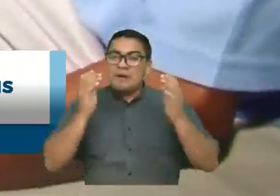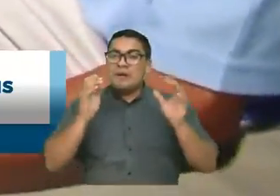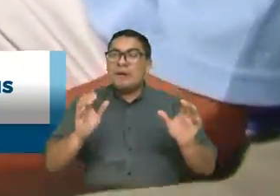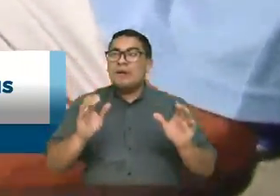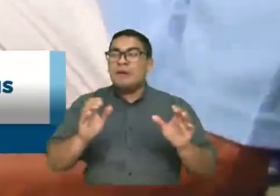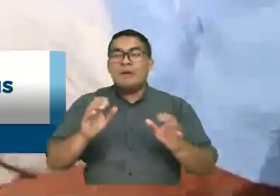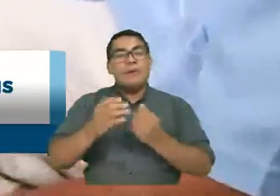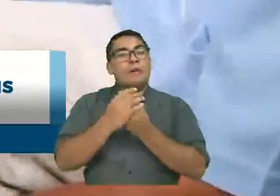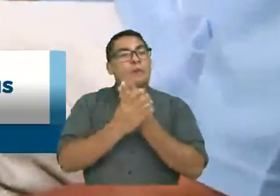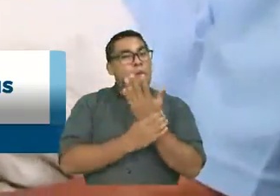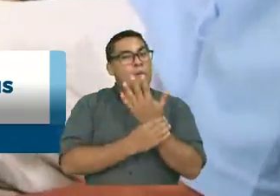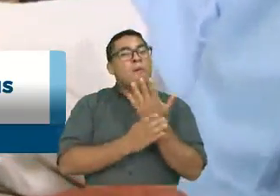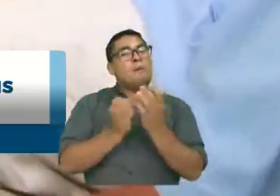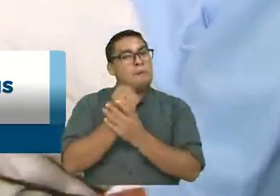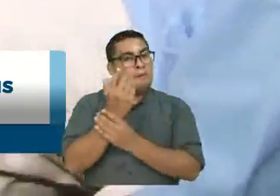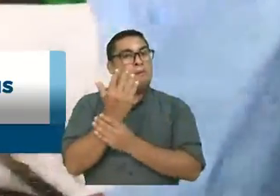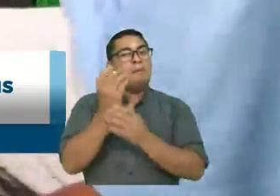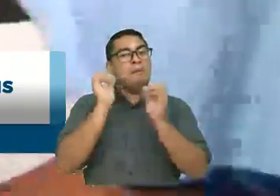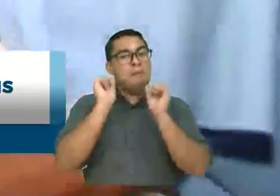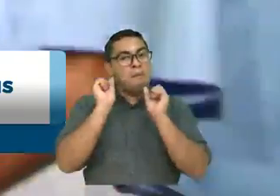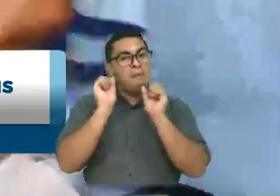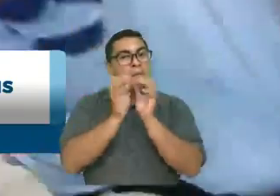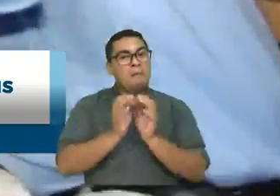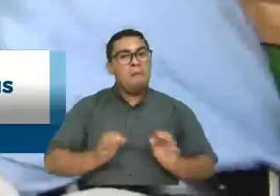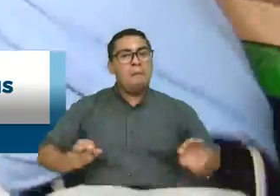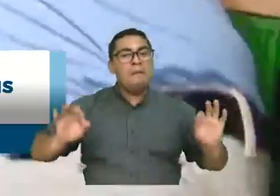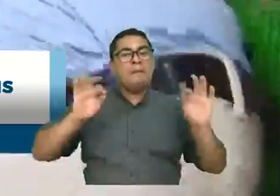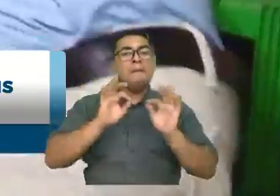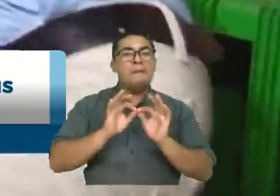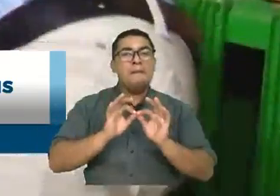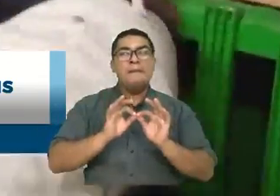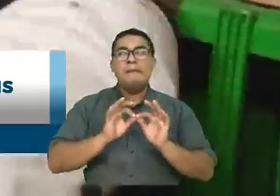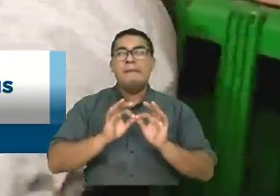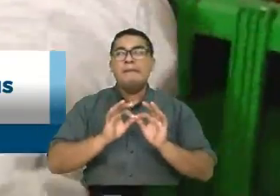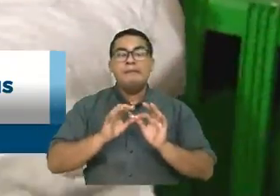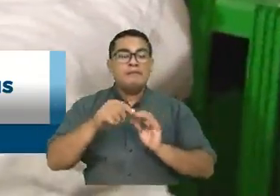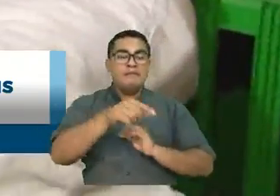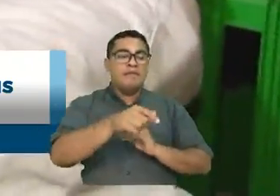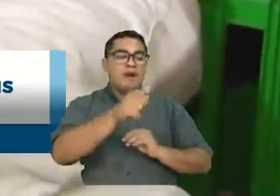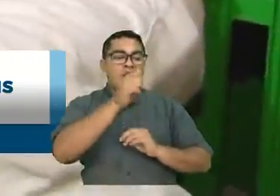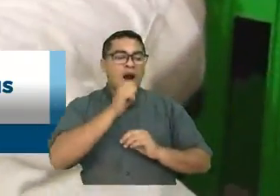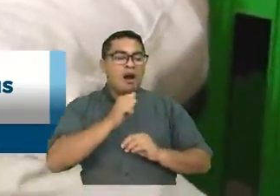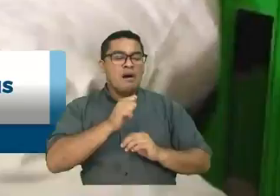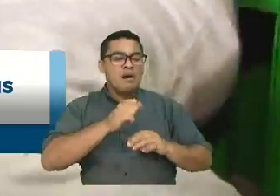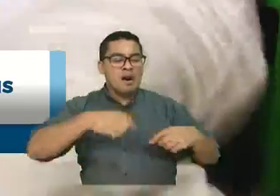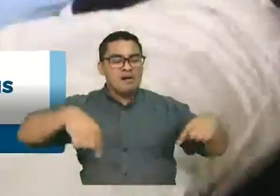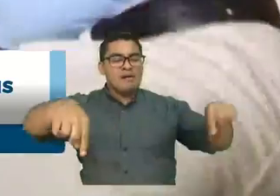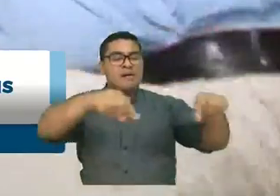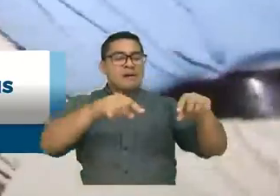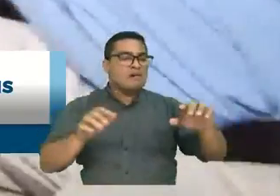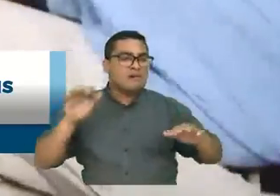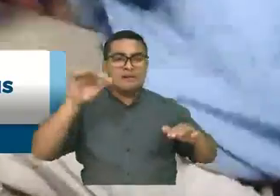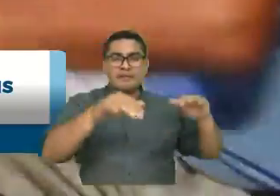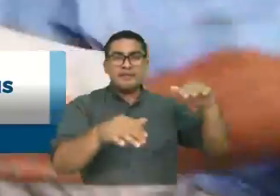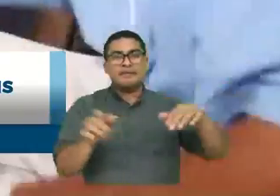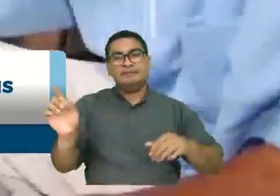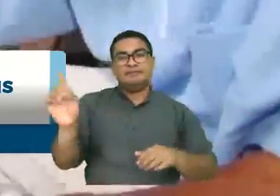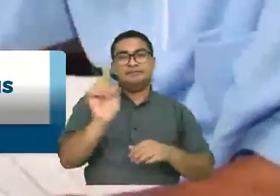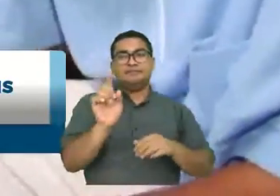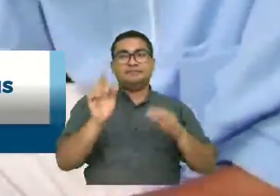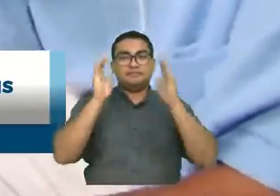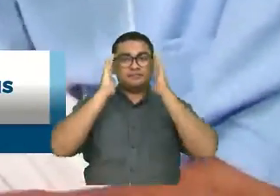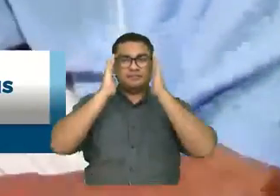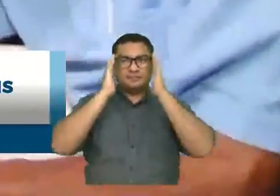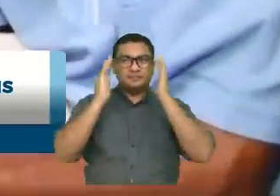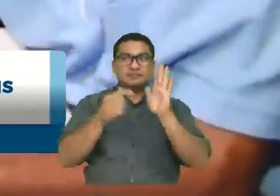con guantes, ¿verdad? No sumergirse en aguas estancadas. Y se vuelve viral aquella cuando cae el invierno y se